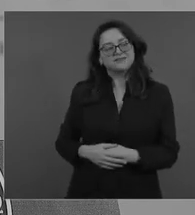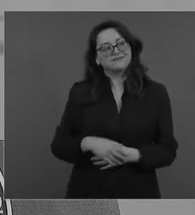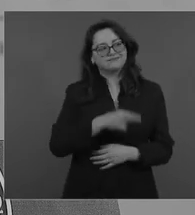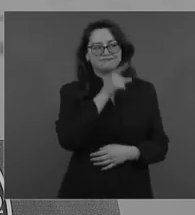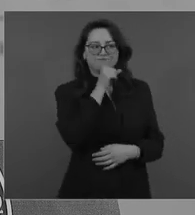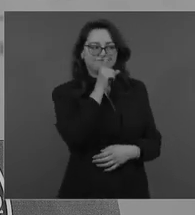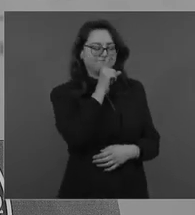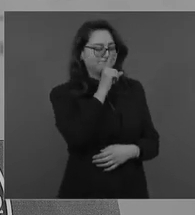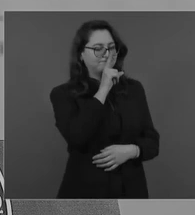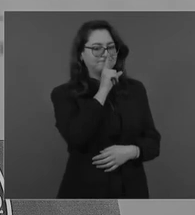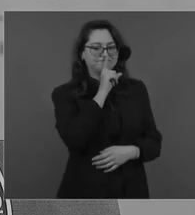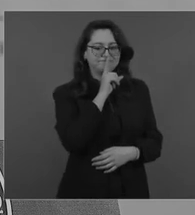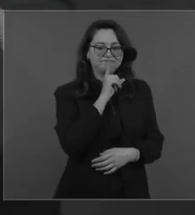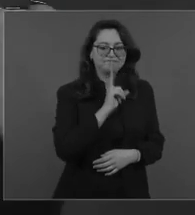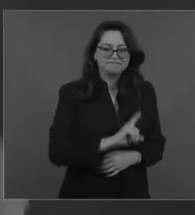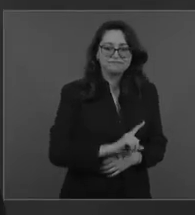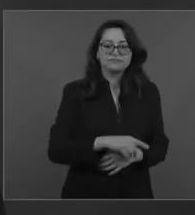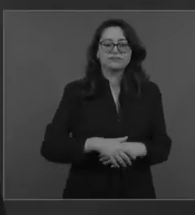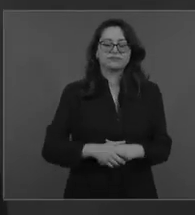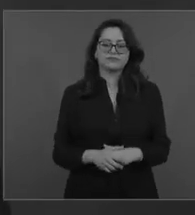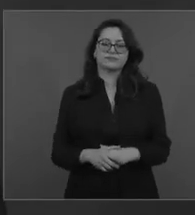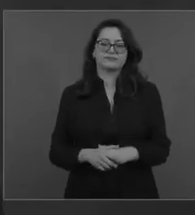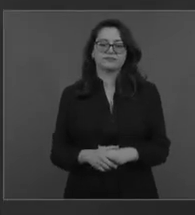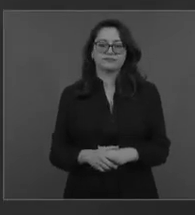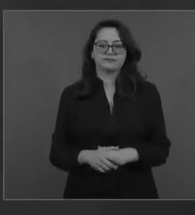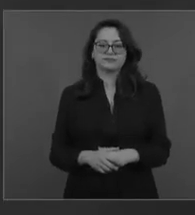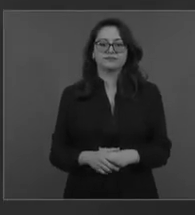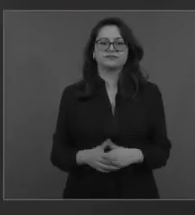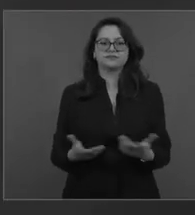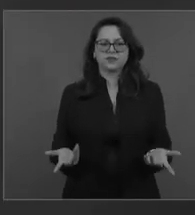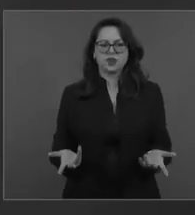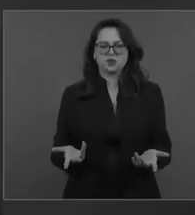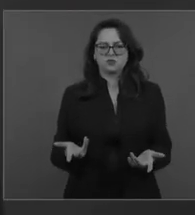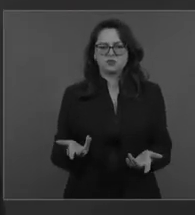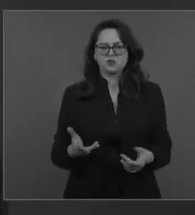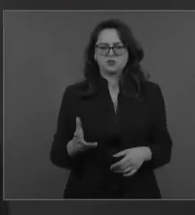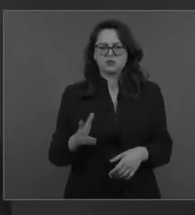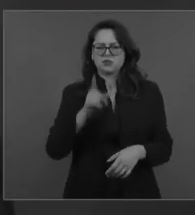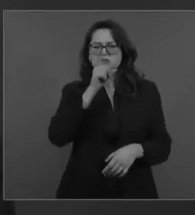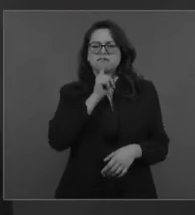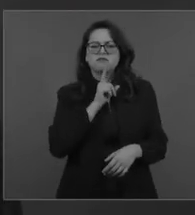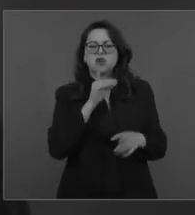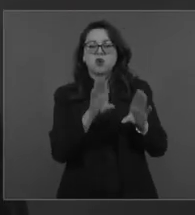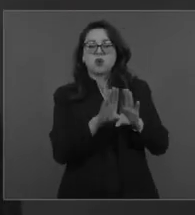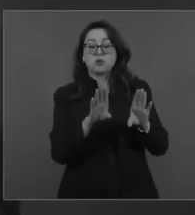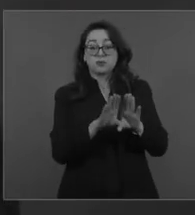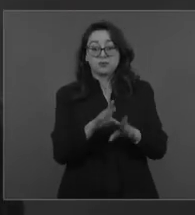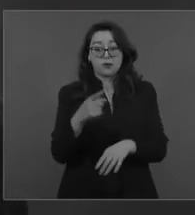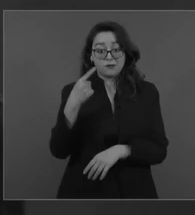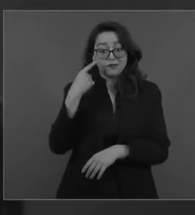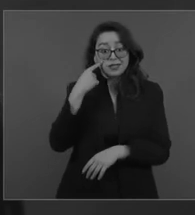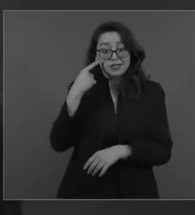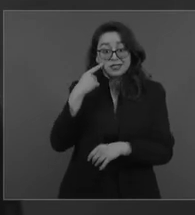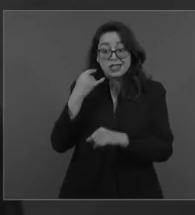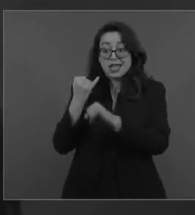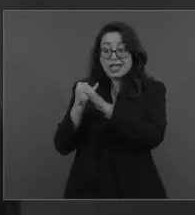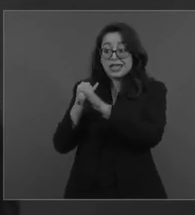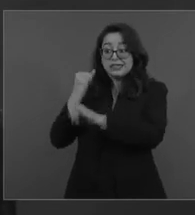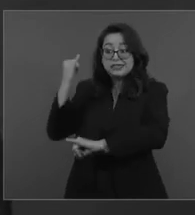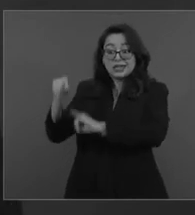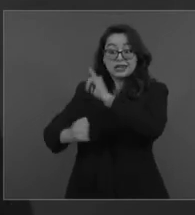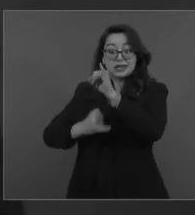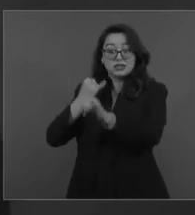absolutamente falso. Pero vamos a desmentirlos. Instituciones internacionales especializadas en